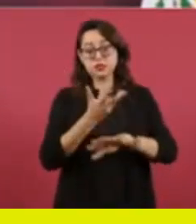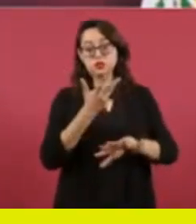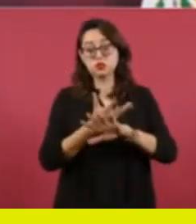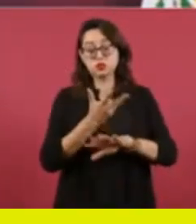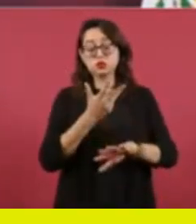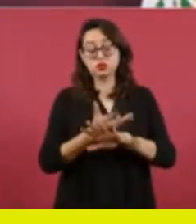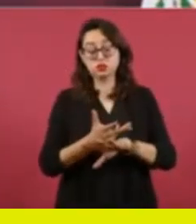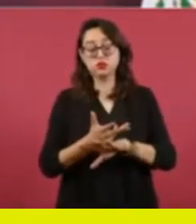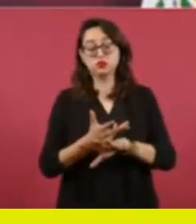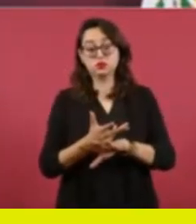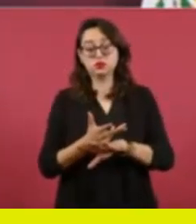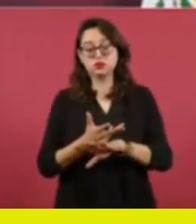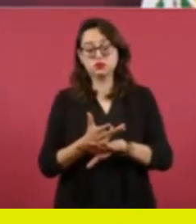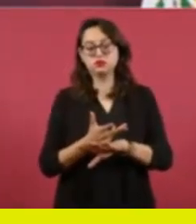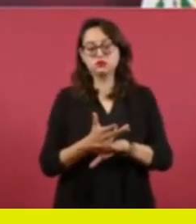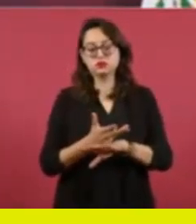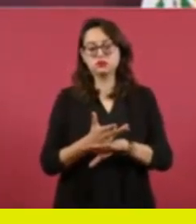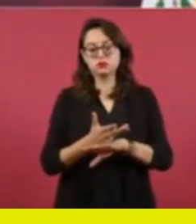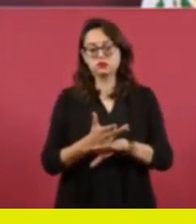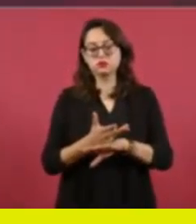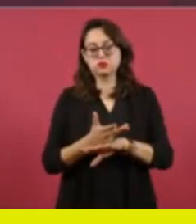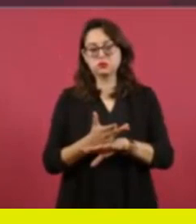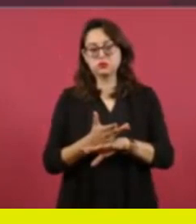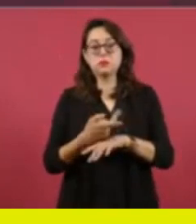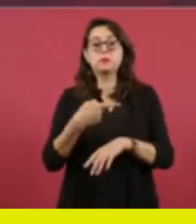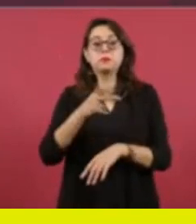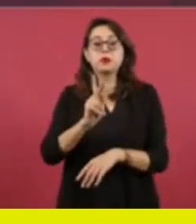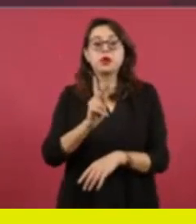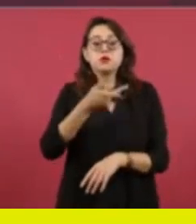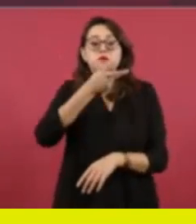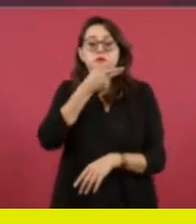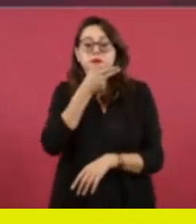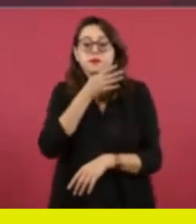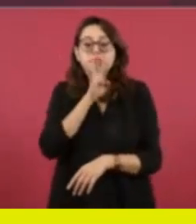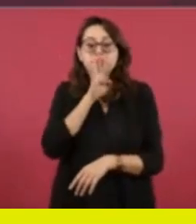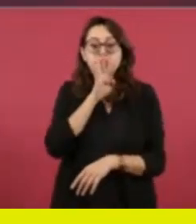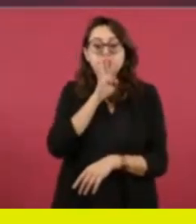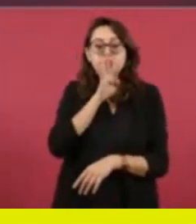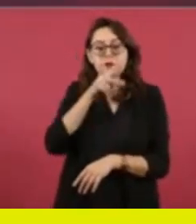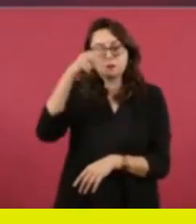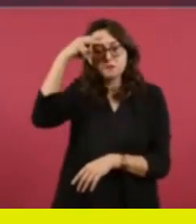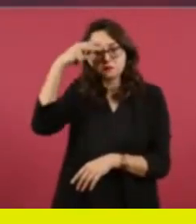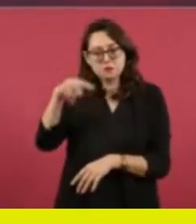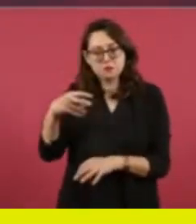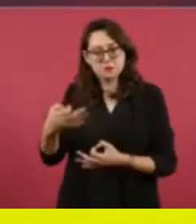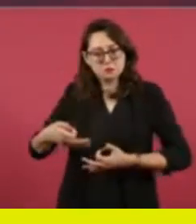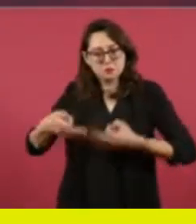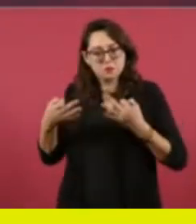Washington, ¿sí? Entonces, sus padres mexicanos, creo que de Chiapas,